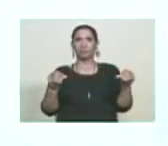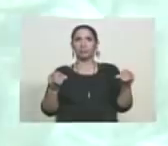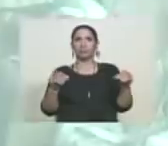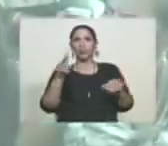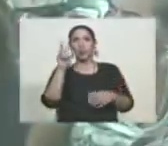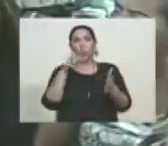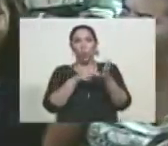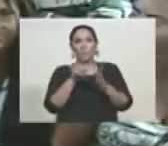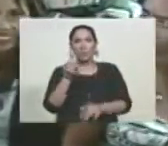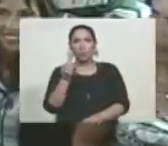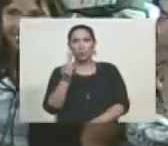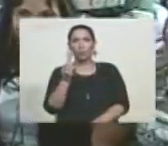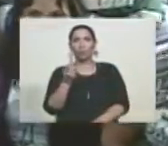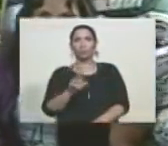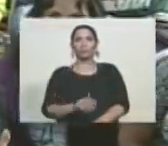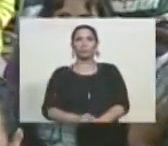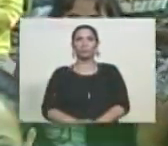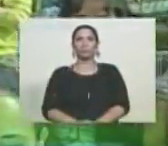2001,